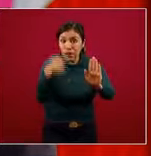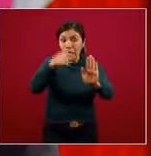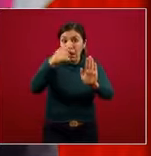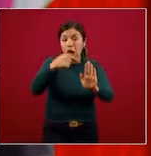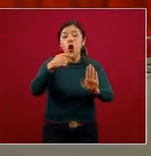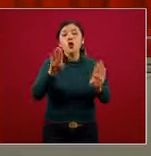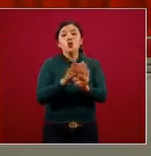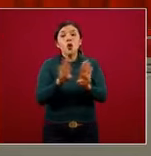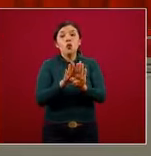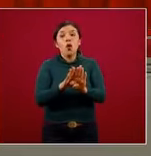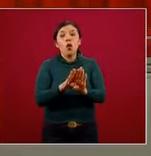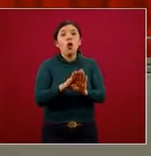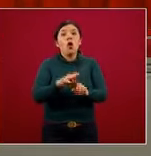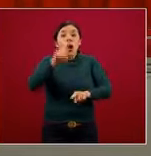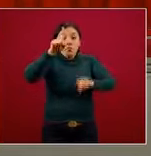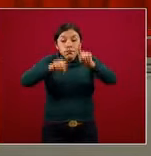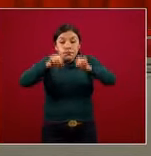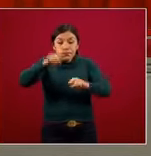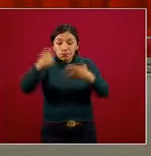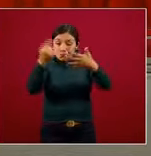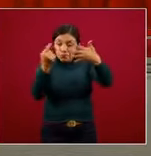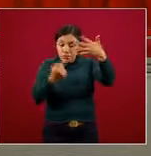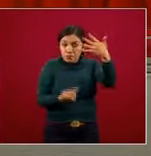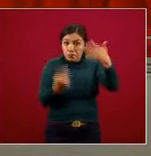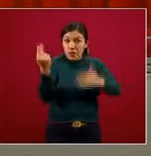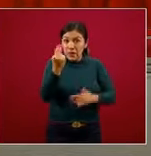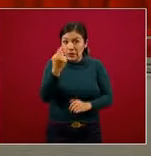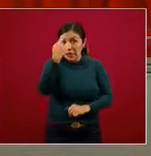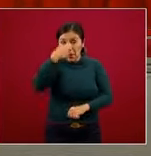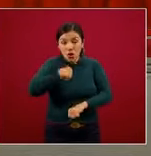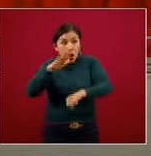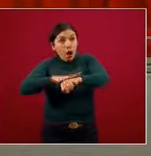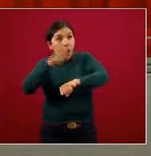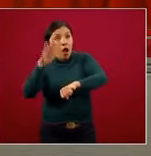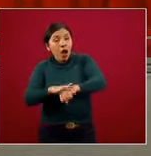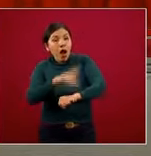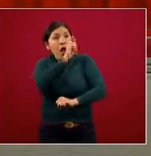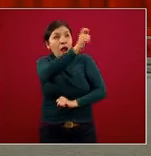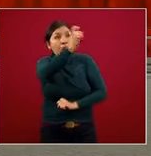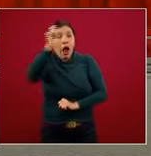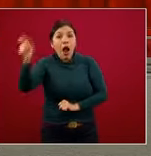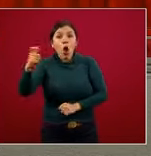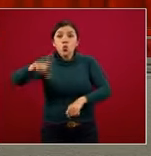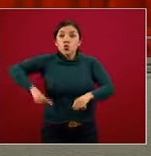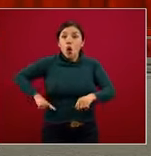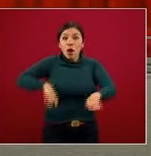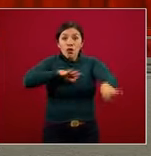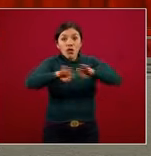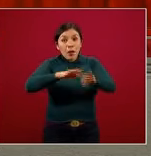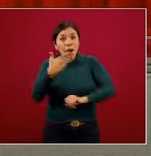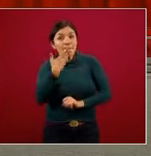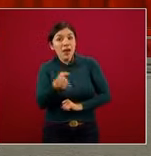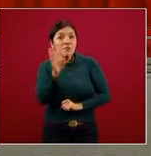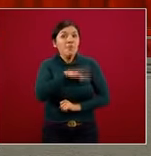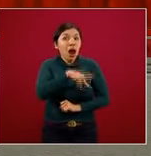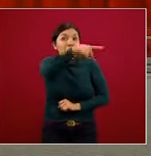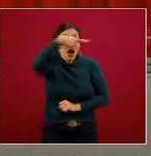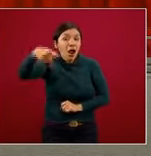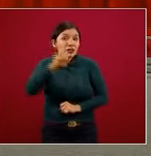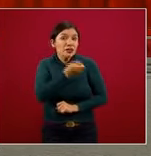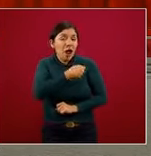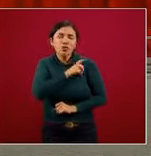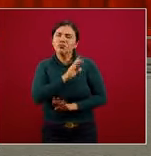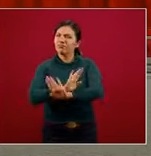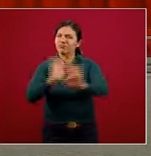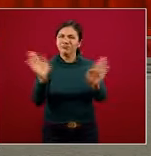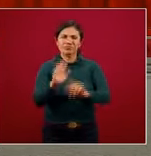ni la forma, ni los indicadores necesarios para evaluar el desempeño de la autoridad estatal de salud, que quede